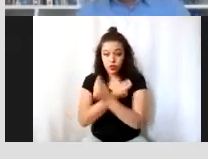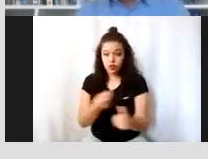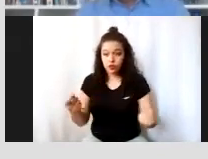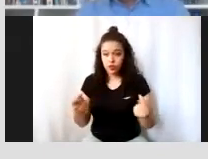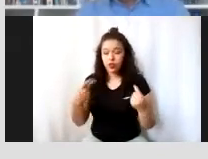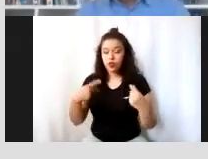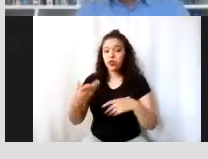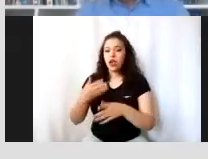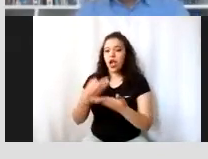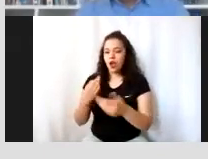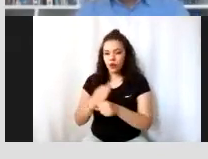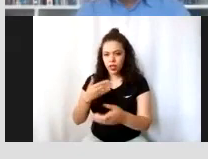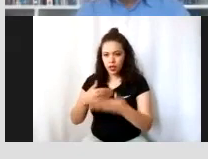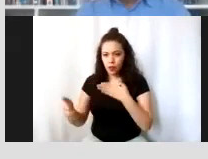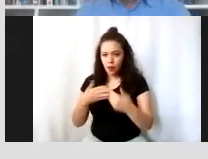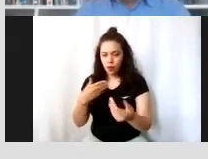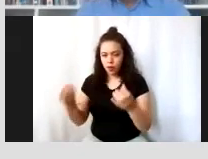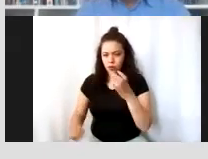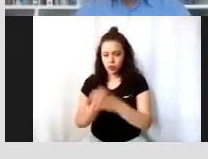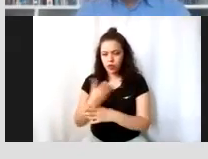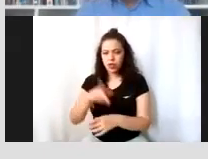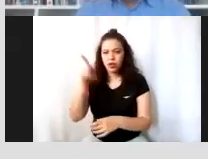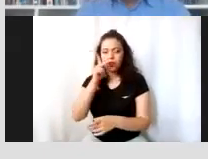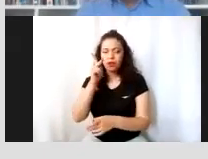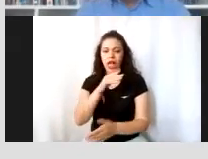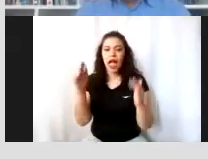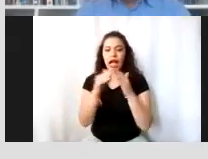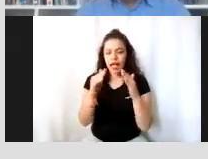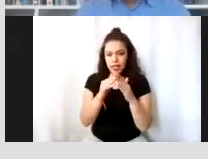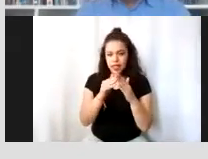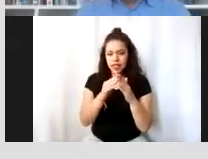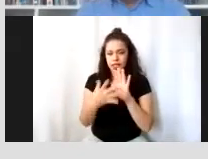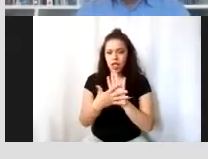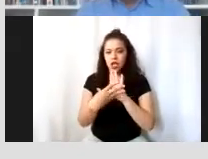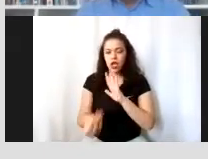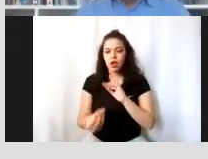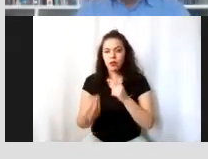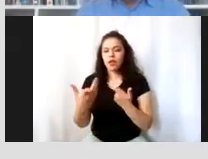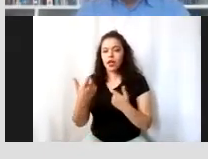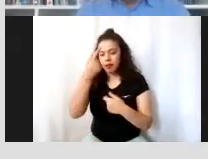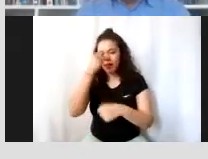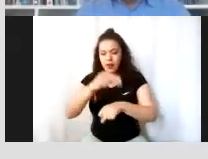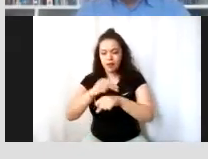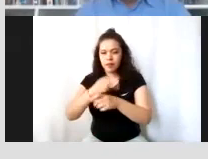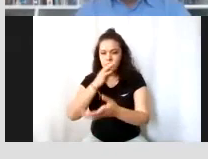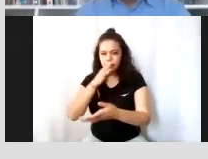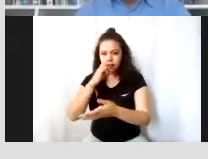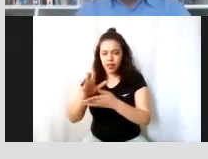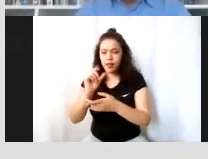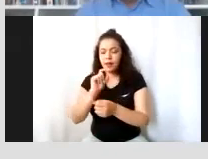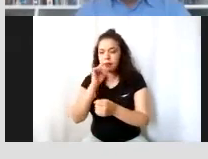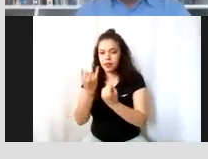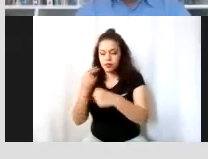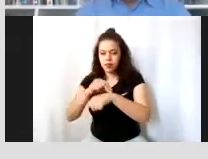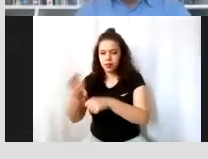actualizado, comprobante de domicilio, copia de receta médica actualizada para administración de